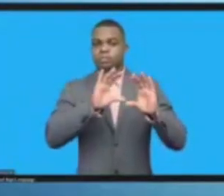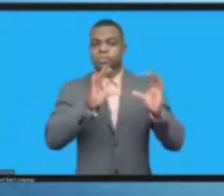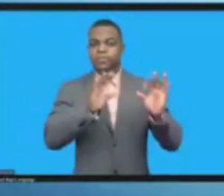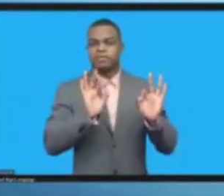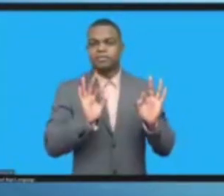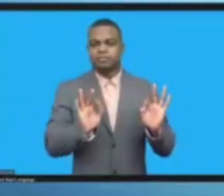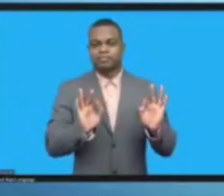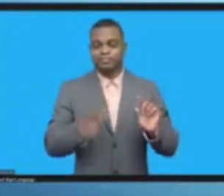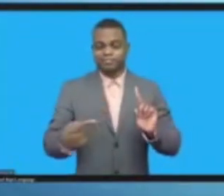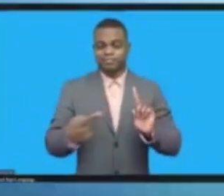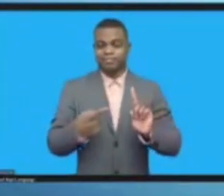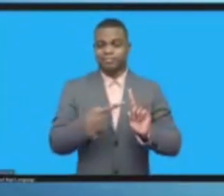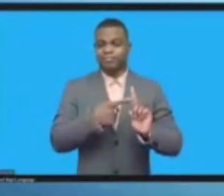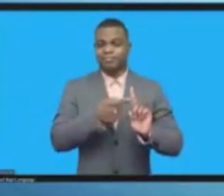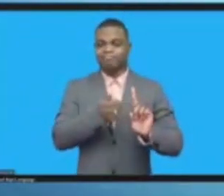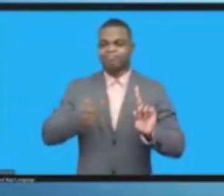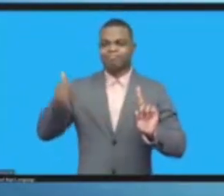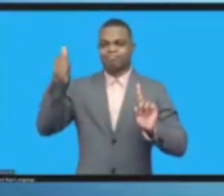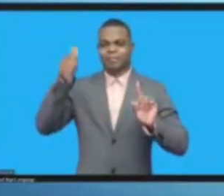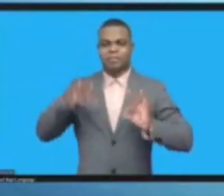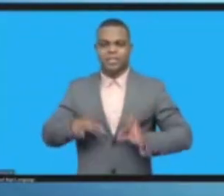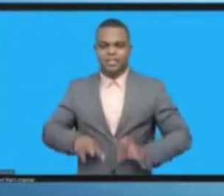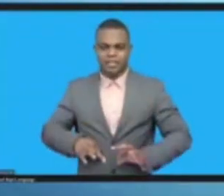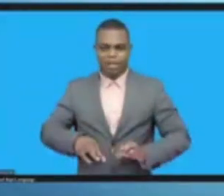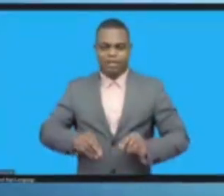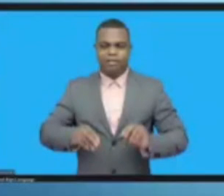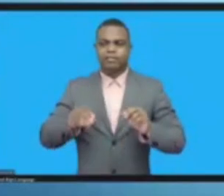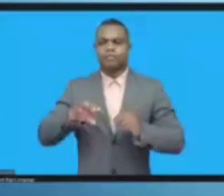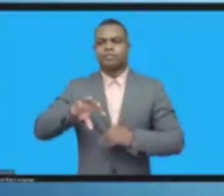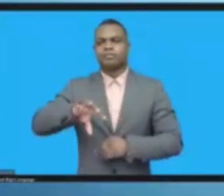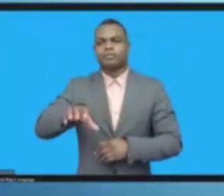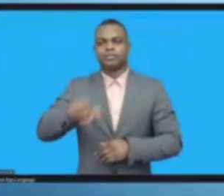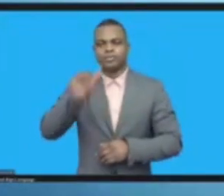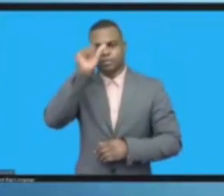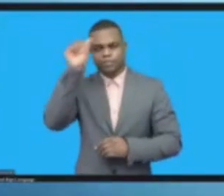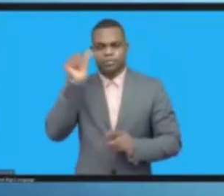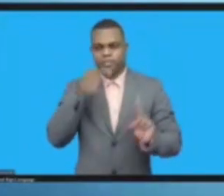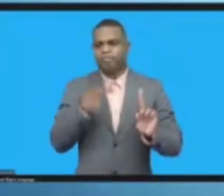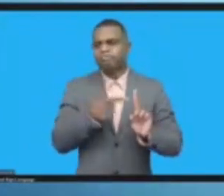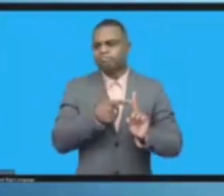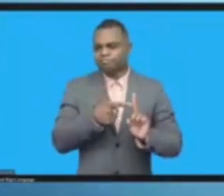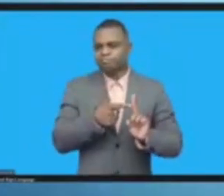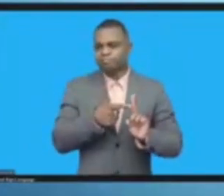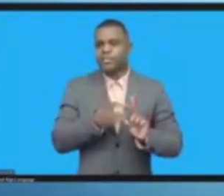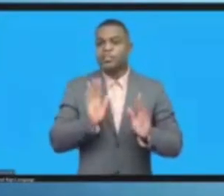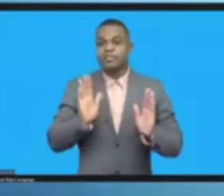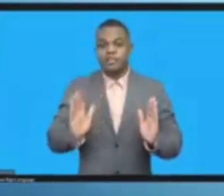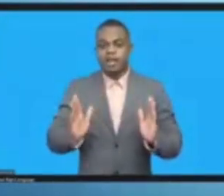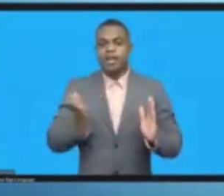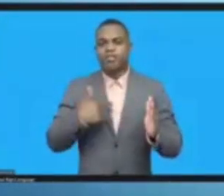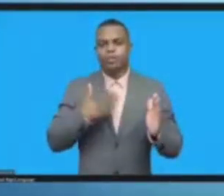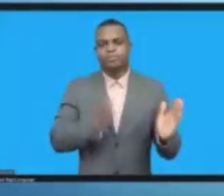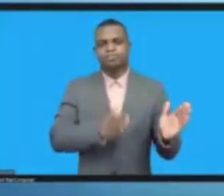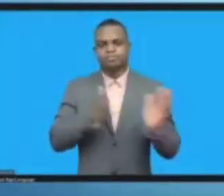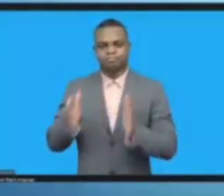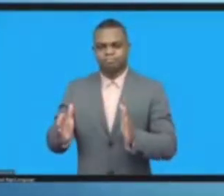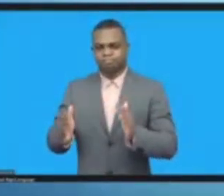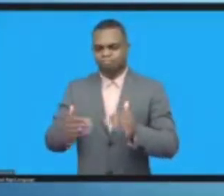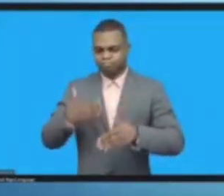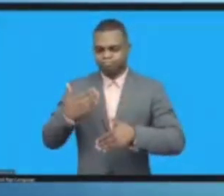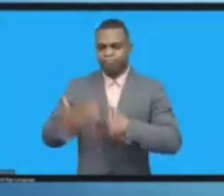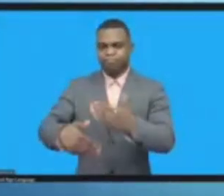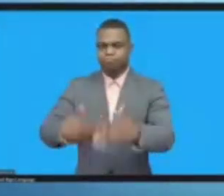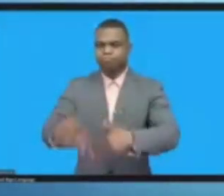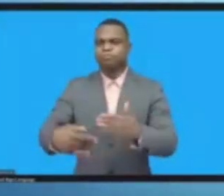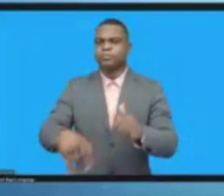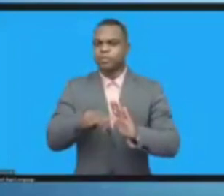continuaremos con el resto del programa Y le doy la palabra al caballero que está en el podio que en continuará